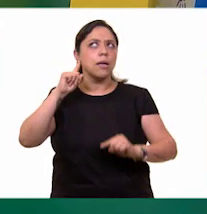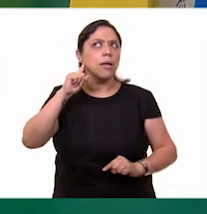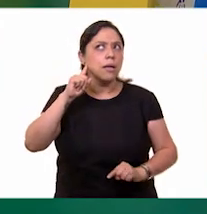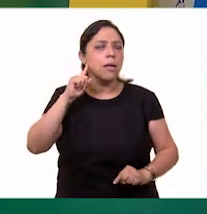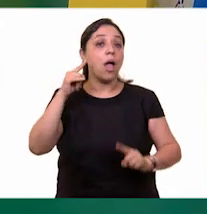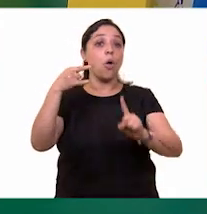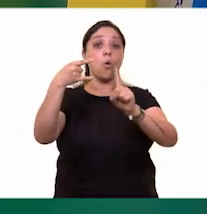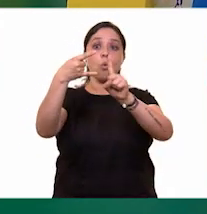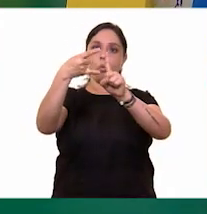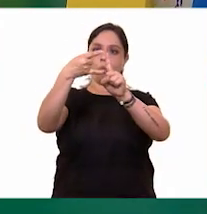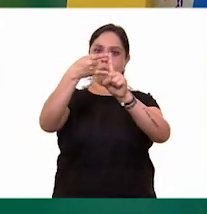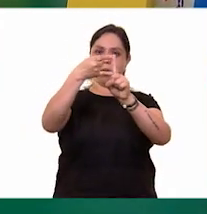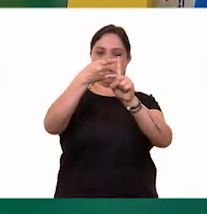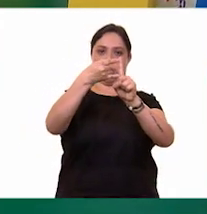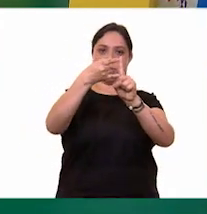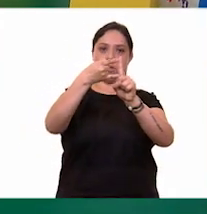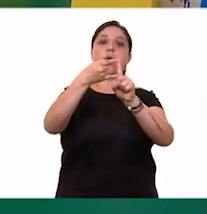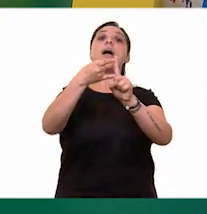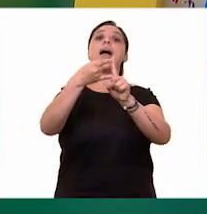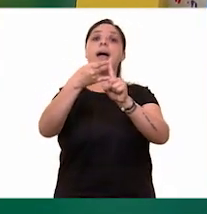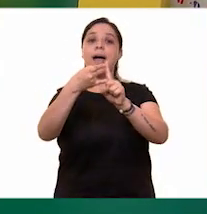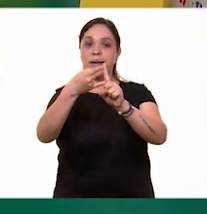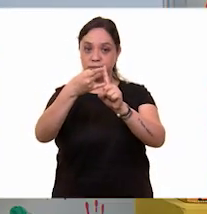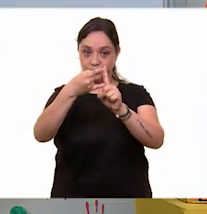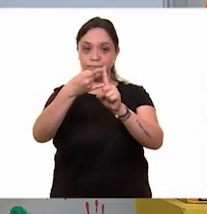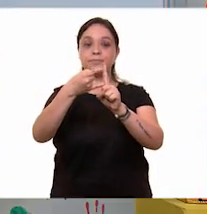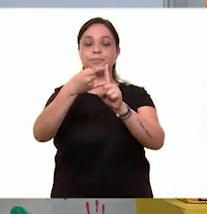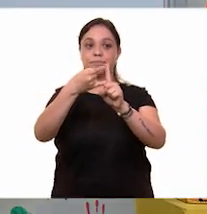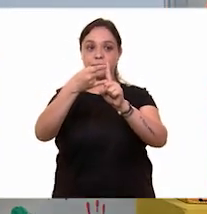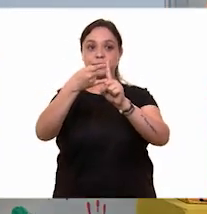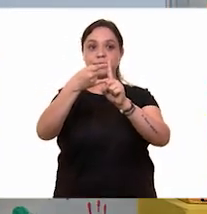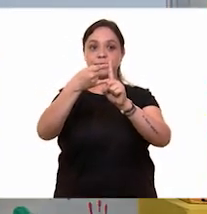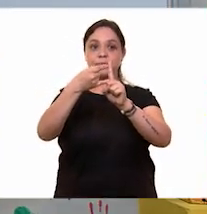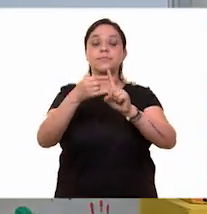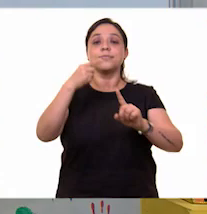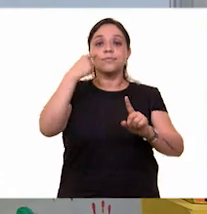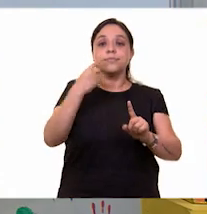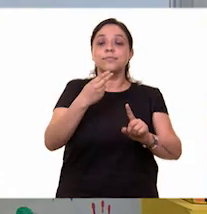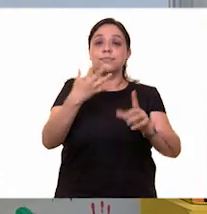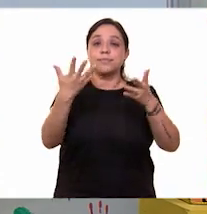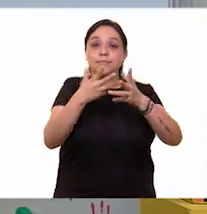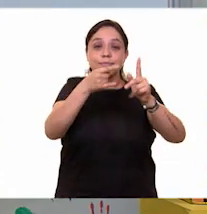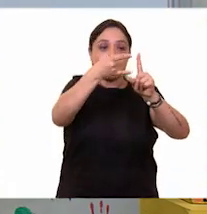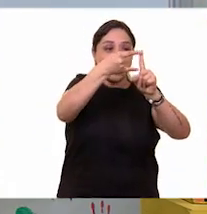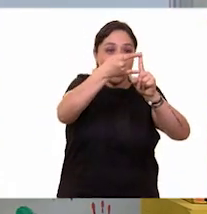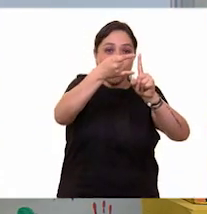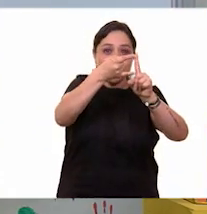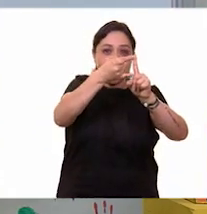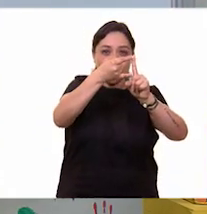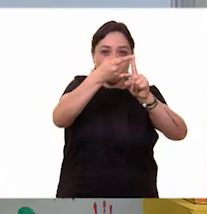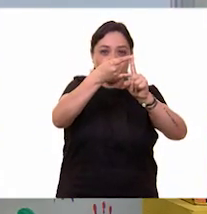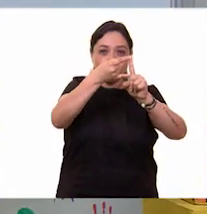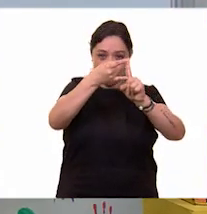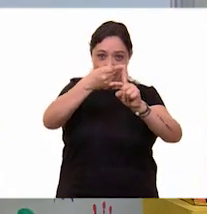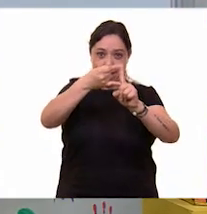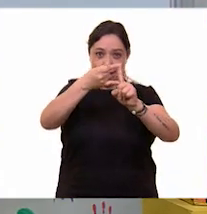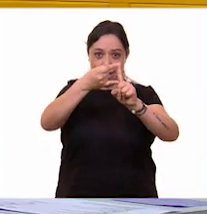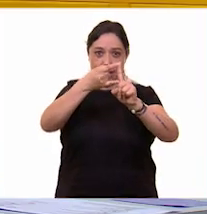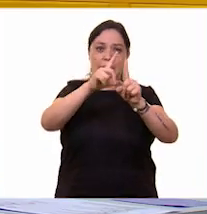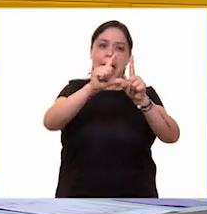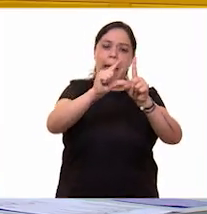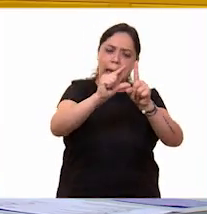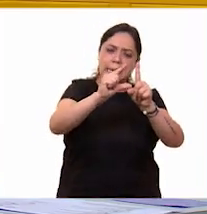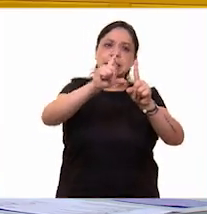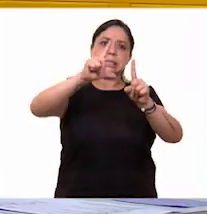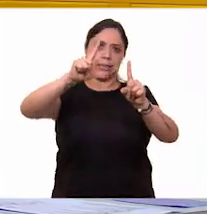muy bien! ¡Cuadrado! Claro, entonces ahora vamos a hacer cuadrados grandes y pequeños. ¿Te parece, Oscar? Me parece muy bien. Entonces